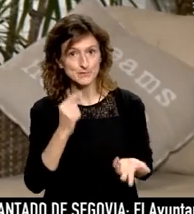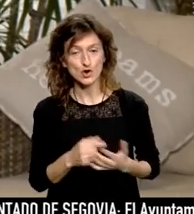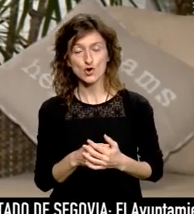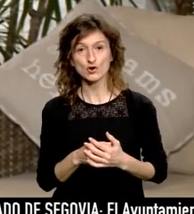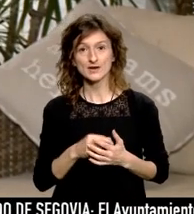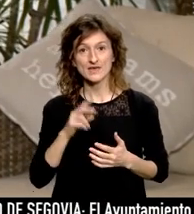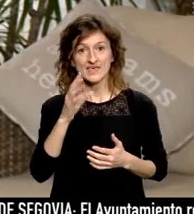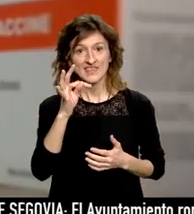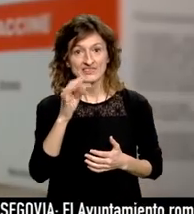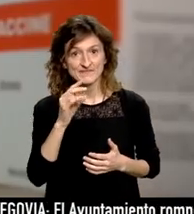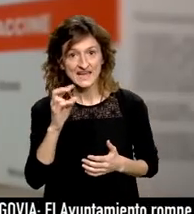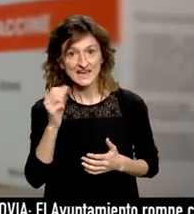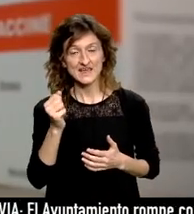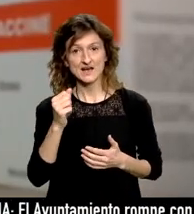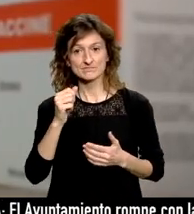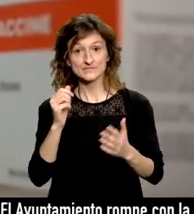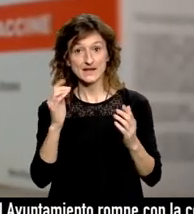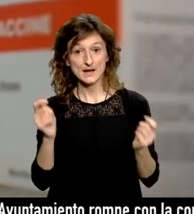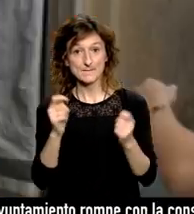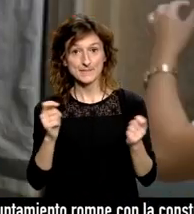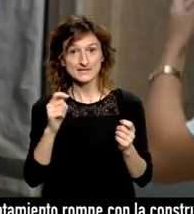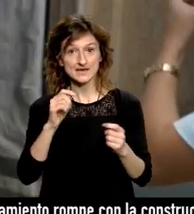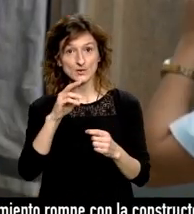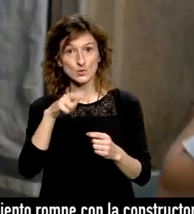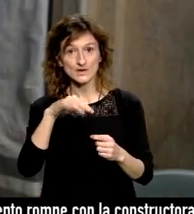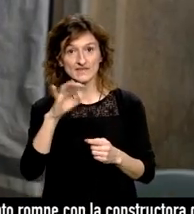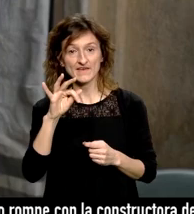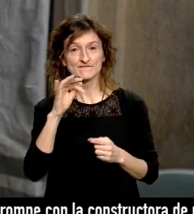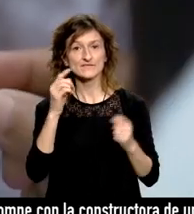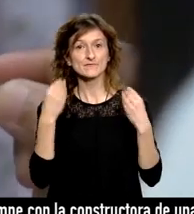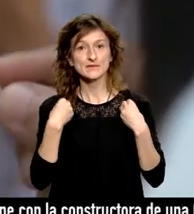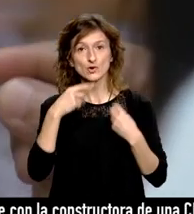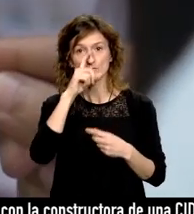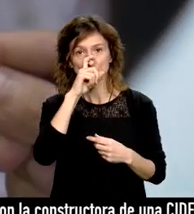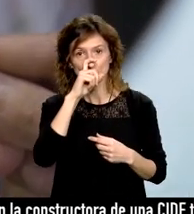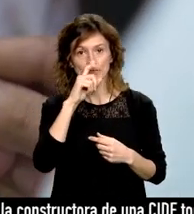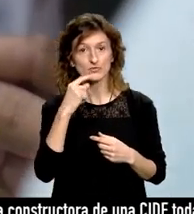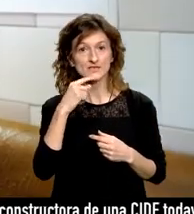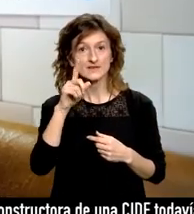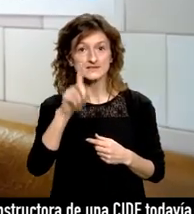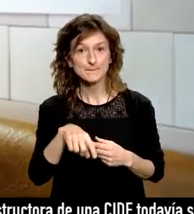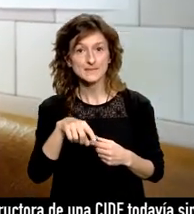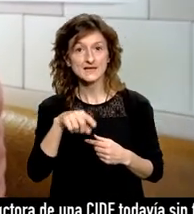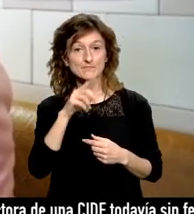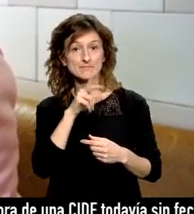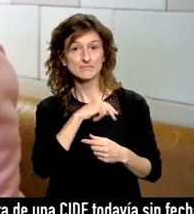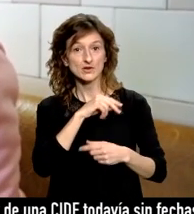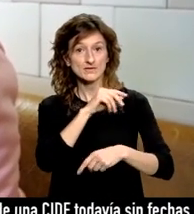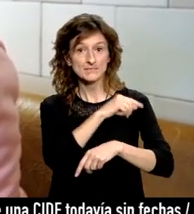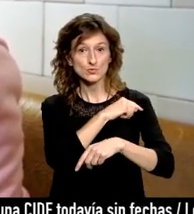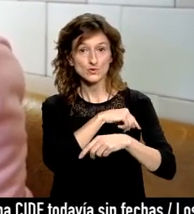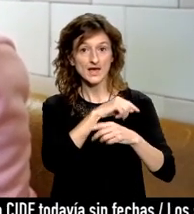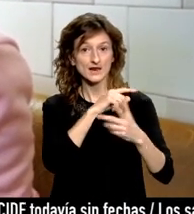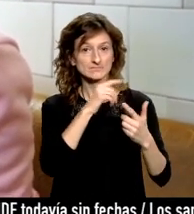sarampión, contra la difteria. La campaña Pequeñas Soluciones de UNICEF mantiene vivo ese recuerdo y previene también de que vacunar en el